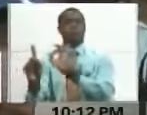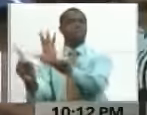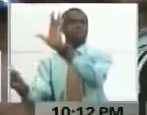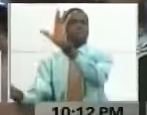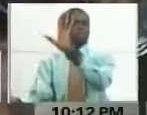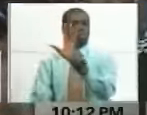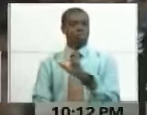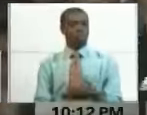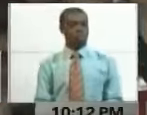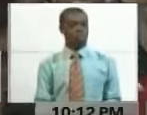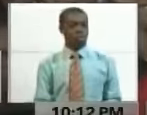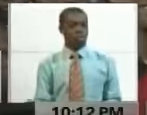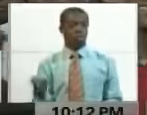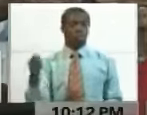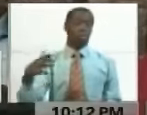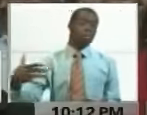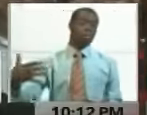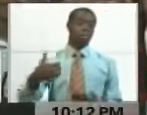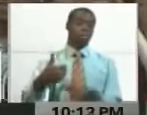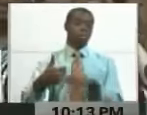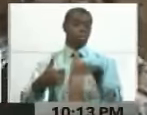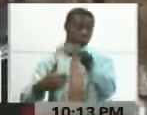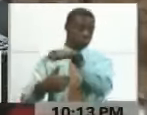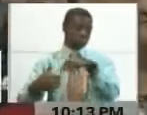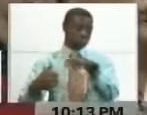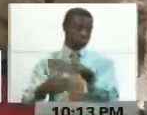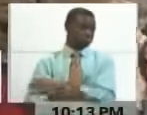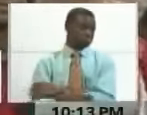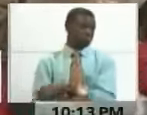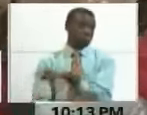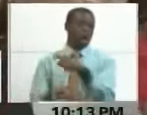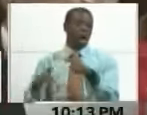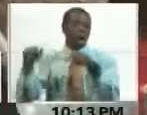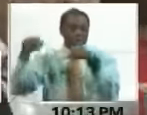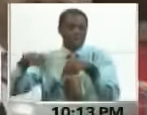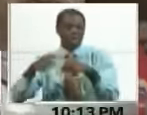Hay gente de la derecha que le mueve, lo único que lo mueve es